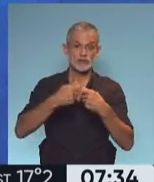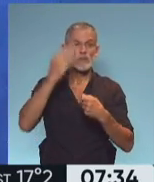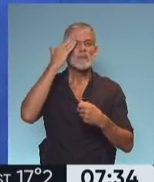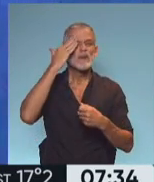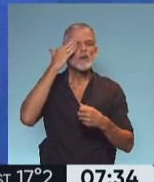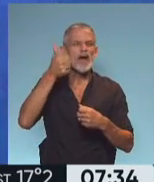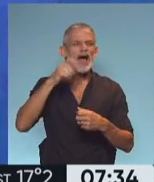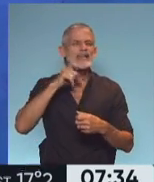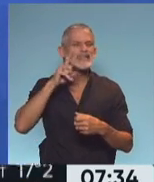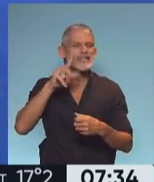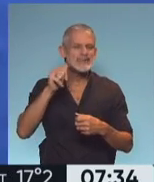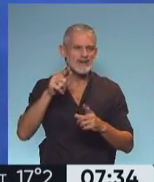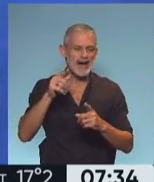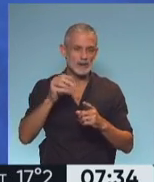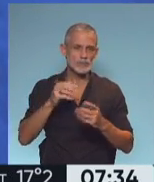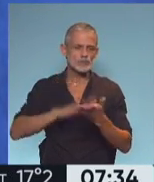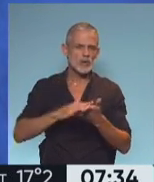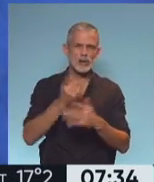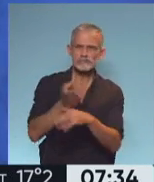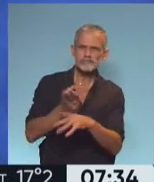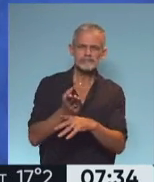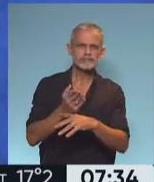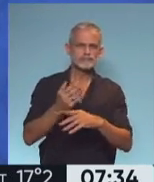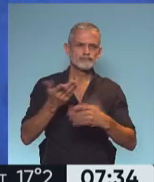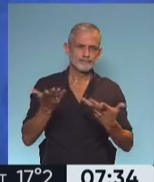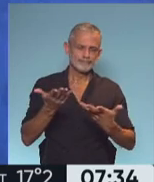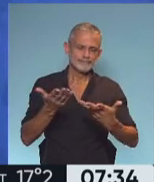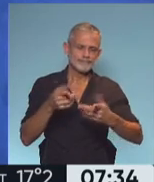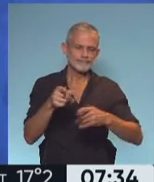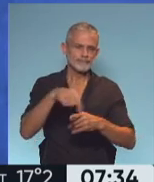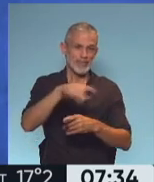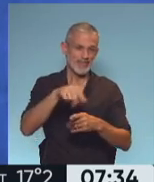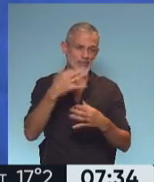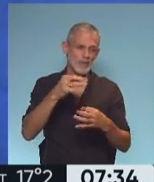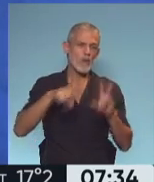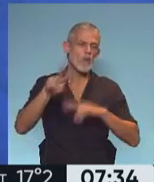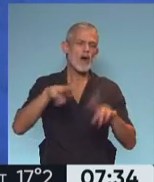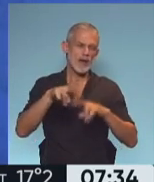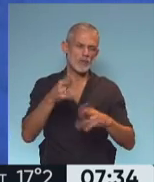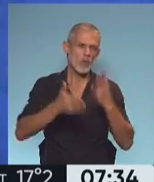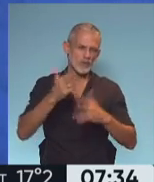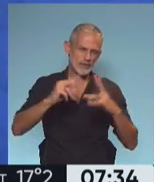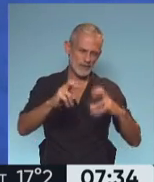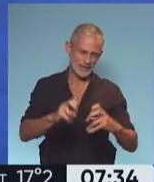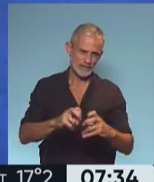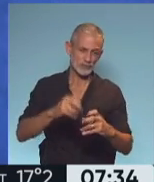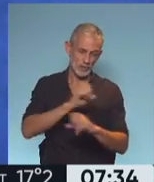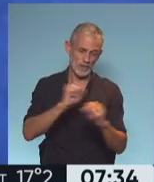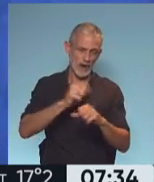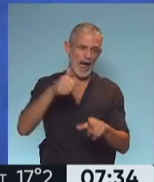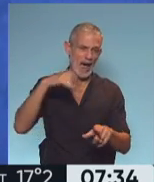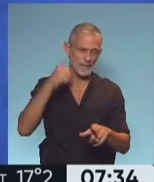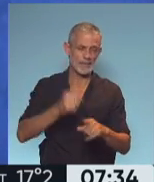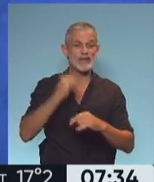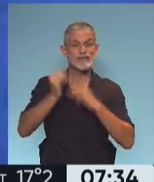más fervientes a la hora del reclamo de justicia como la de todos los familiares de las víctimas a propósito del ataque compartimos ahora con ustedes más información